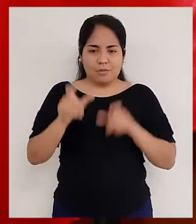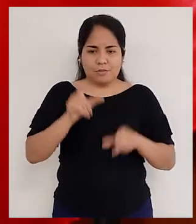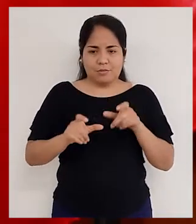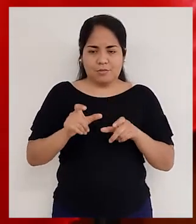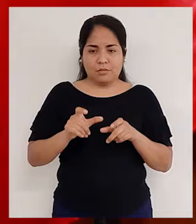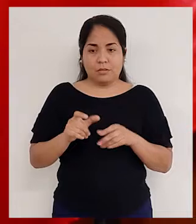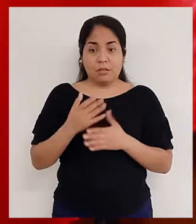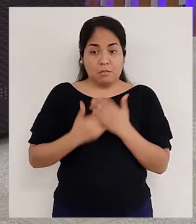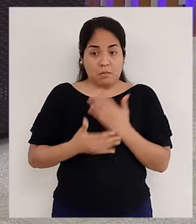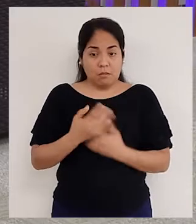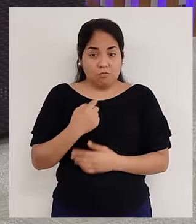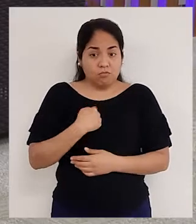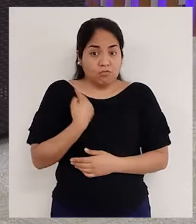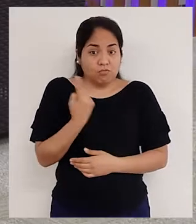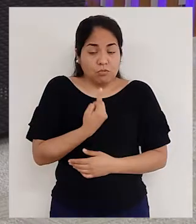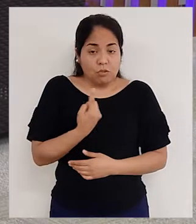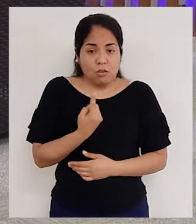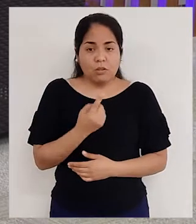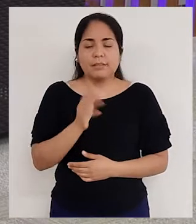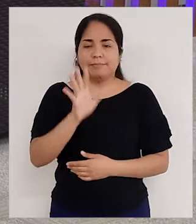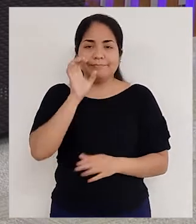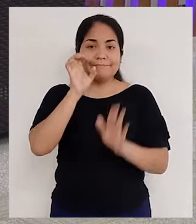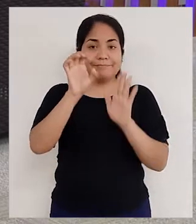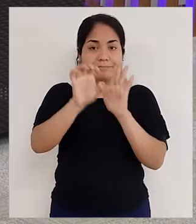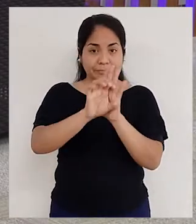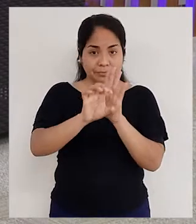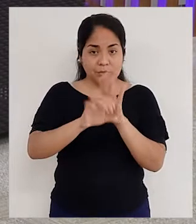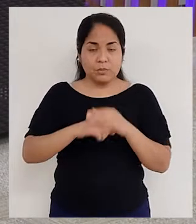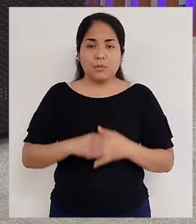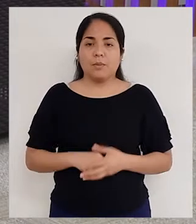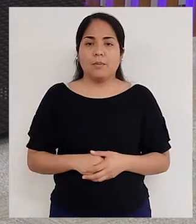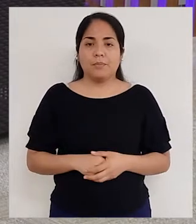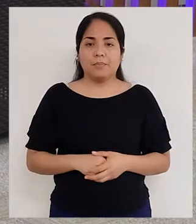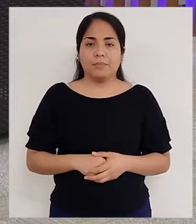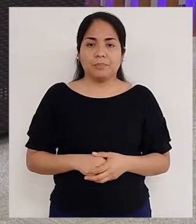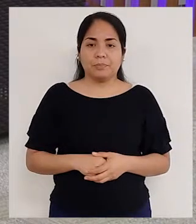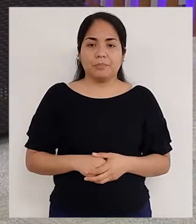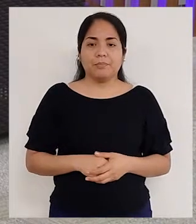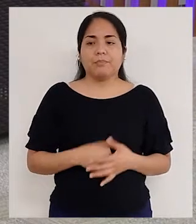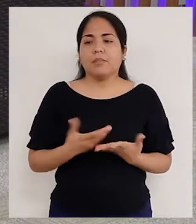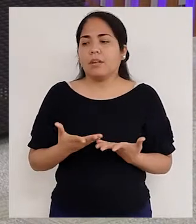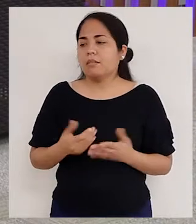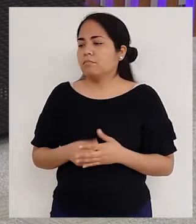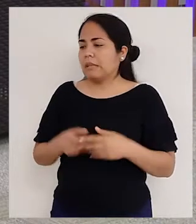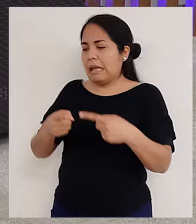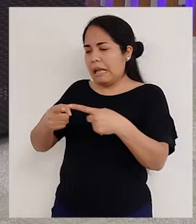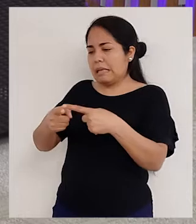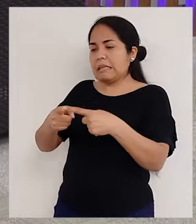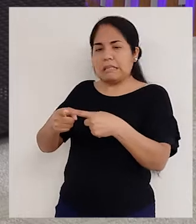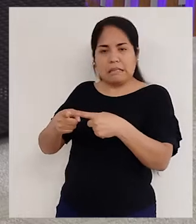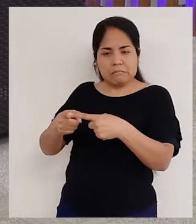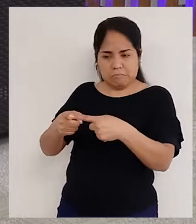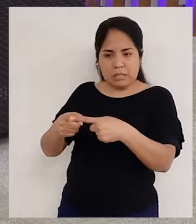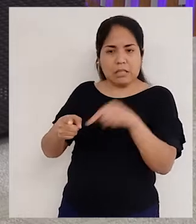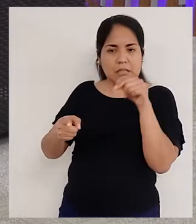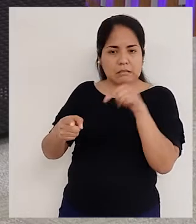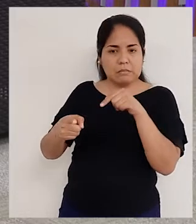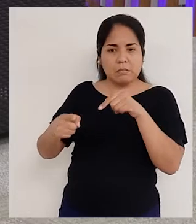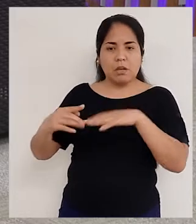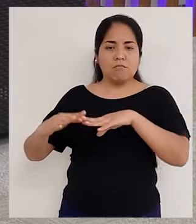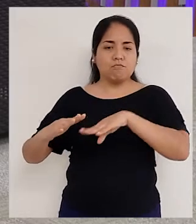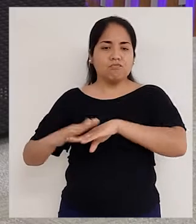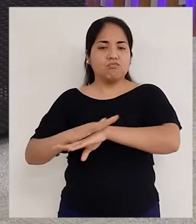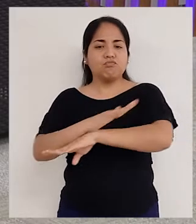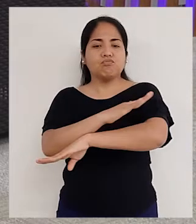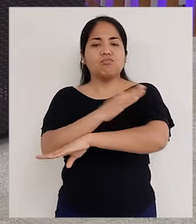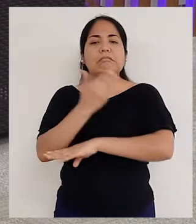el mundo, no necesariamente las personas con discapacidad. Le pongo un ejemplo. Si en una esquina hacemos una